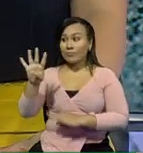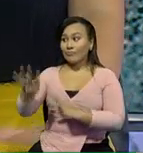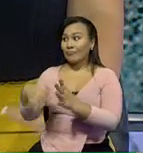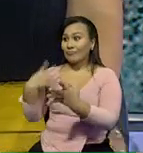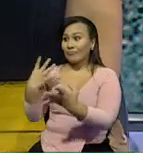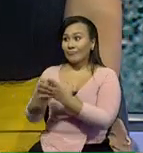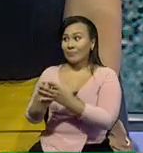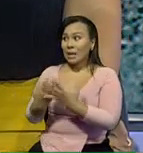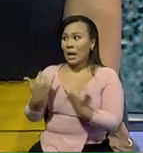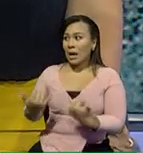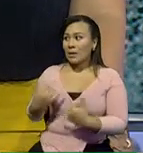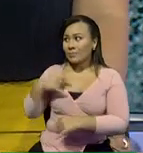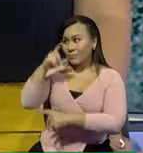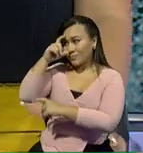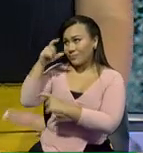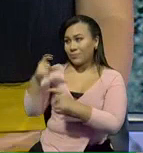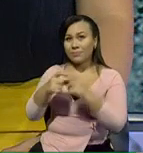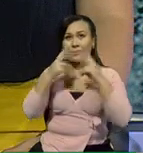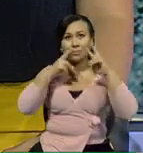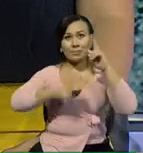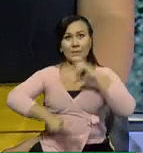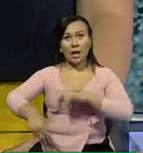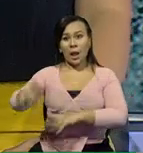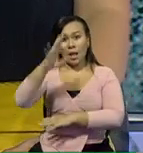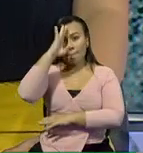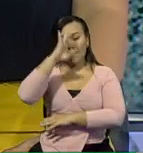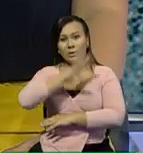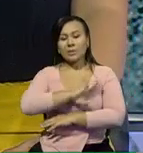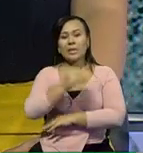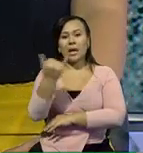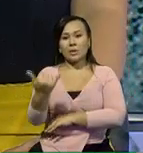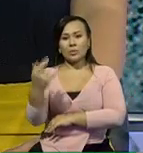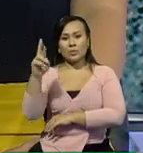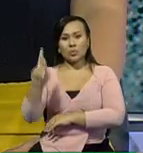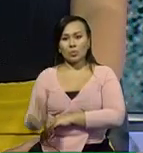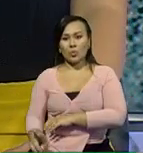tras allanamientos realizados por la policía en el sur de la ciudad.